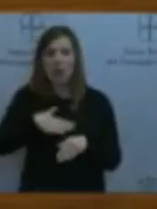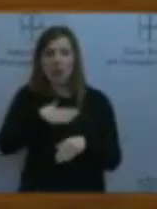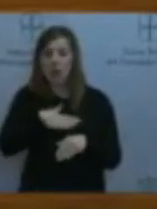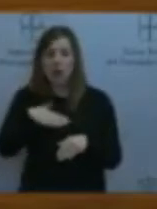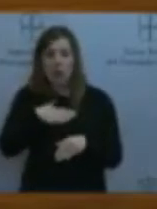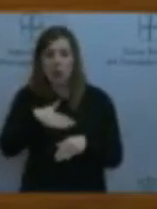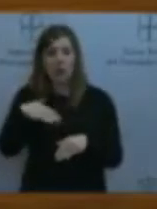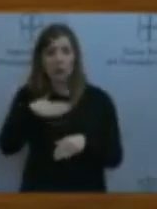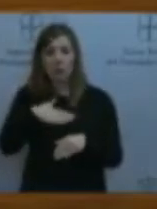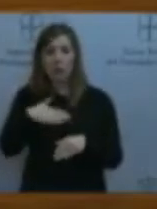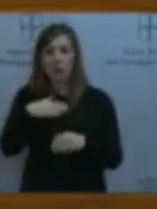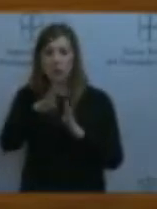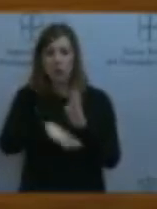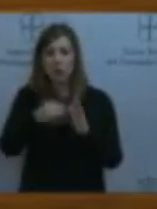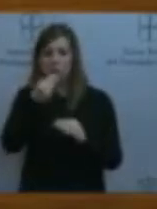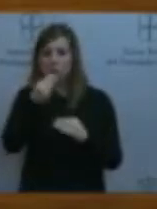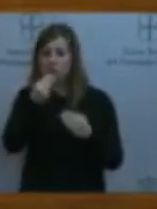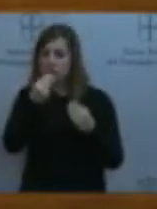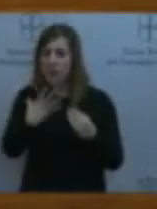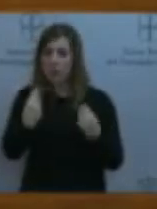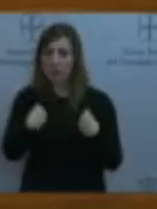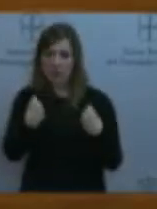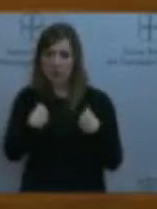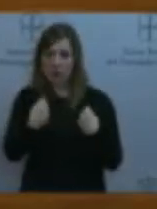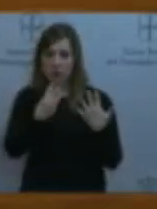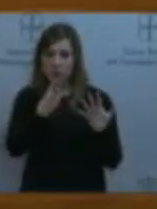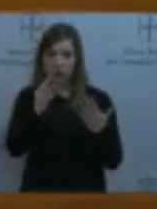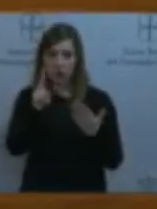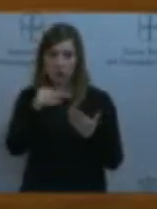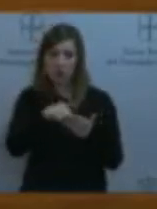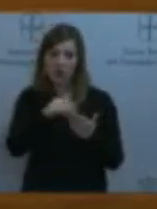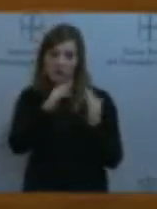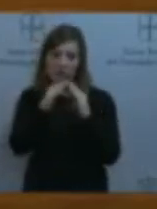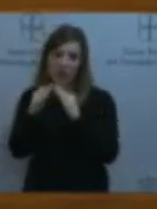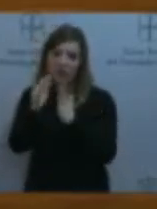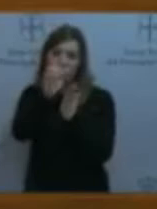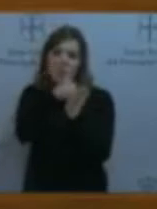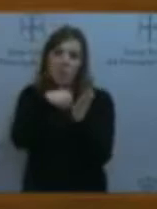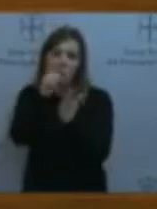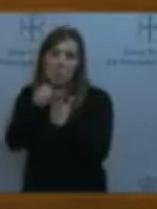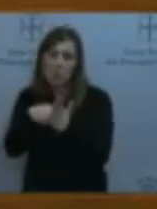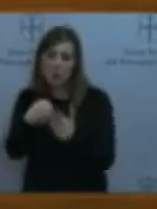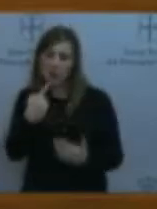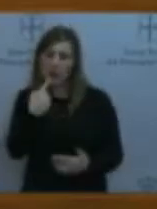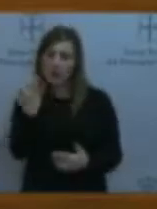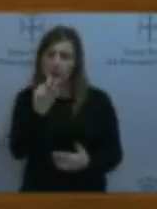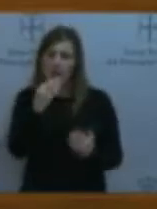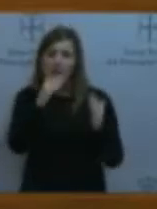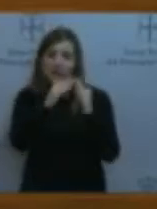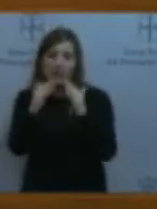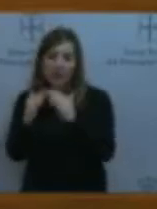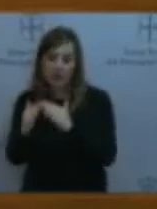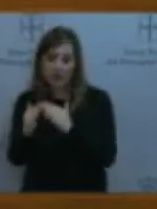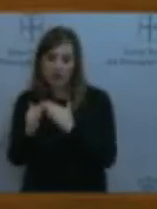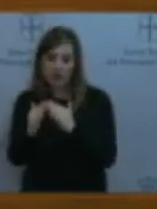bien distintas. Cuando decimos que hay 82.000 viviendas vacías, cuando decimos que hay viviendas